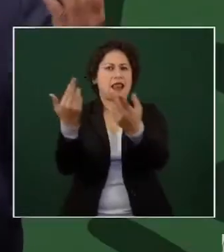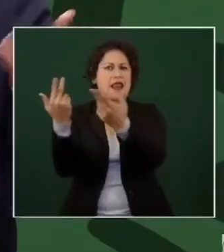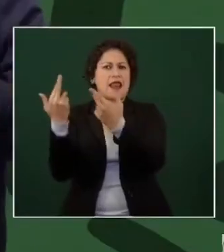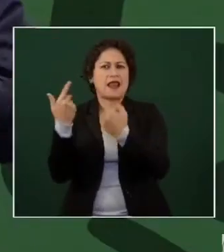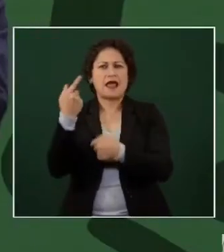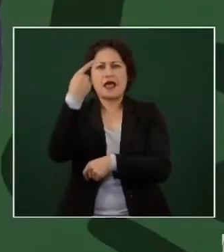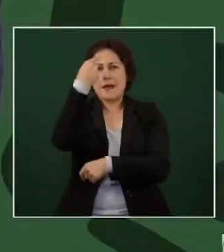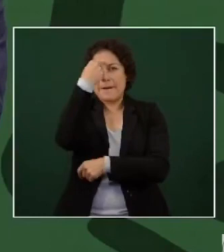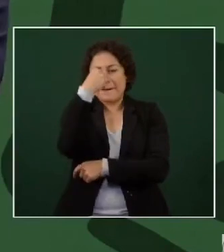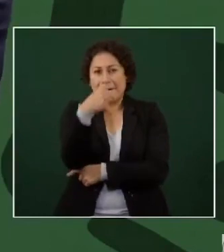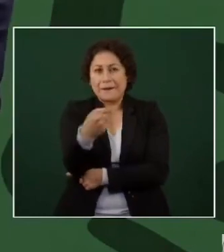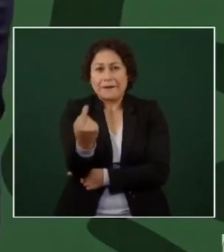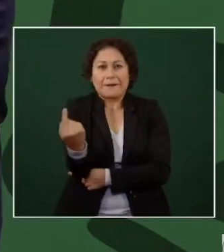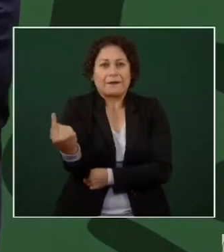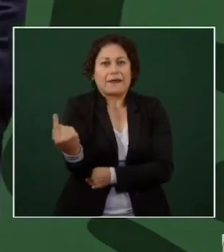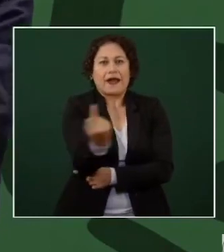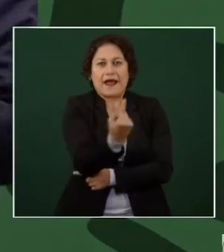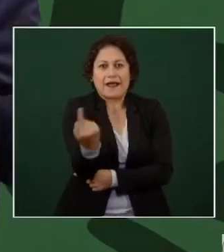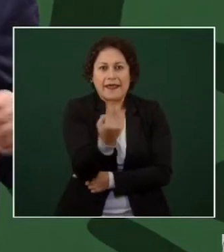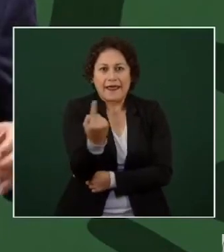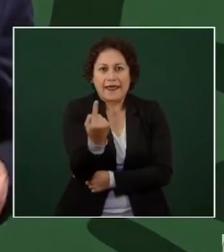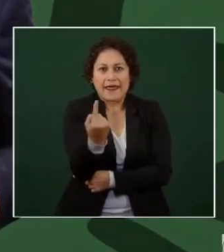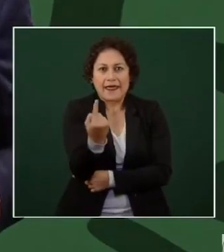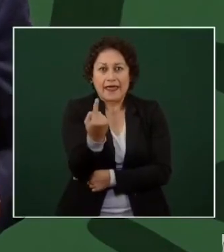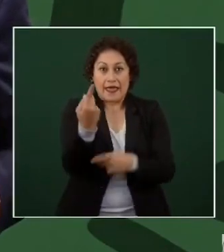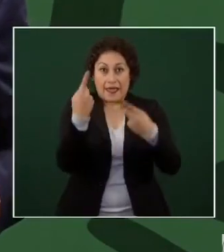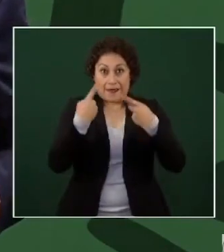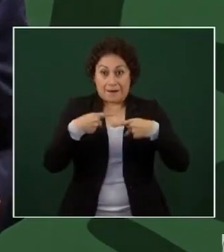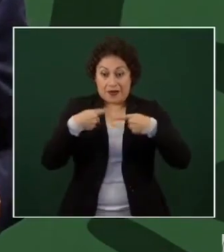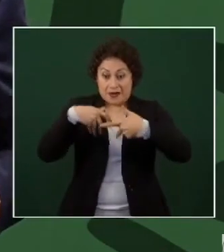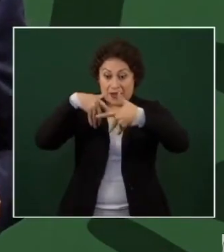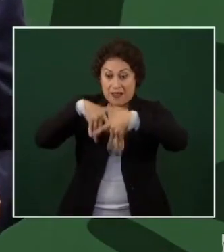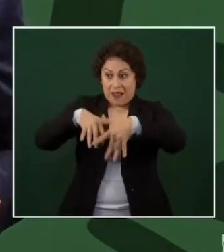¿Quién va a estar a favor de esa causa?